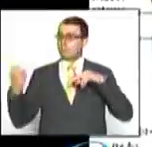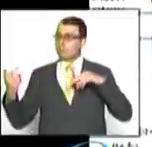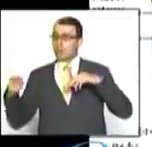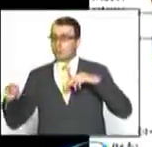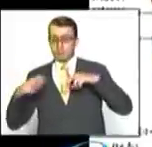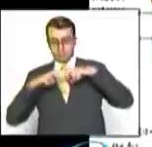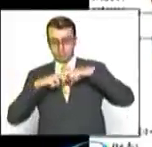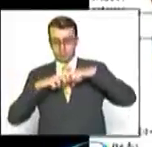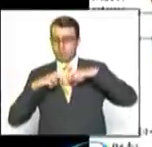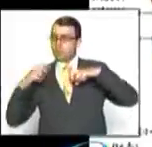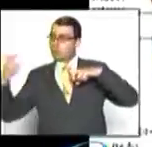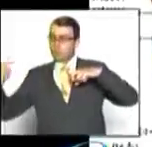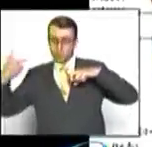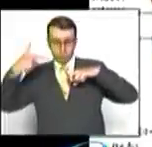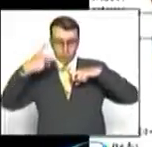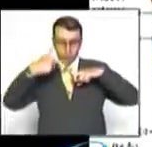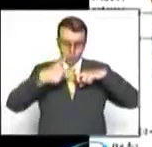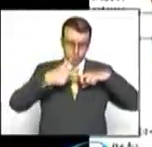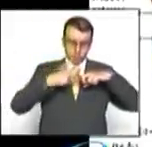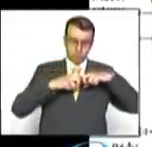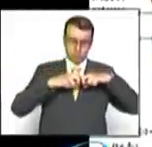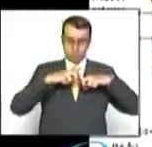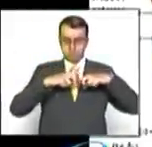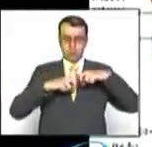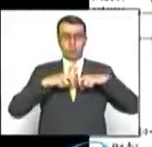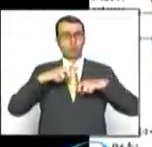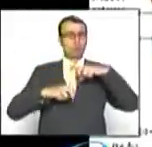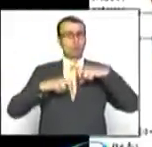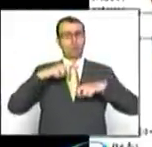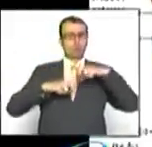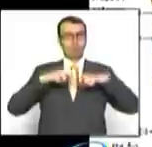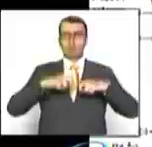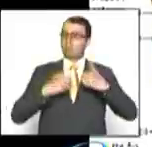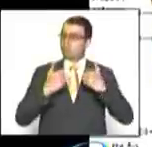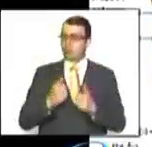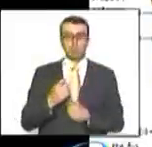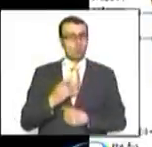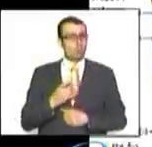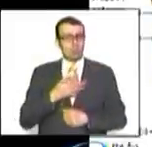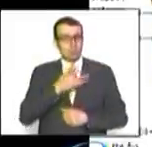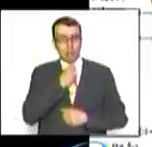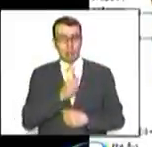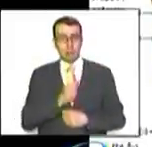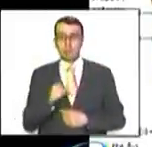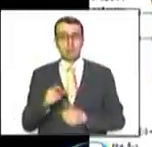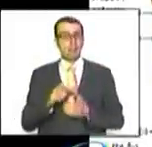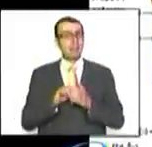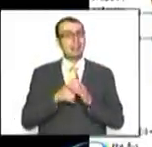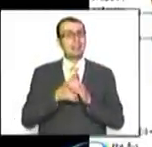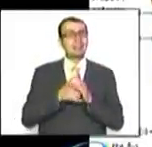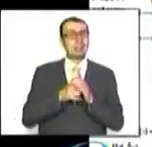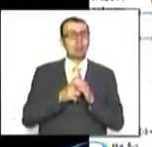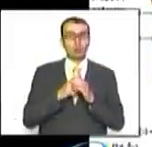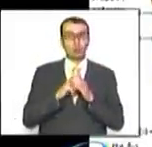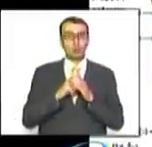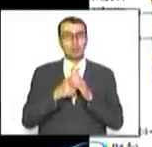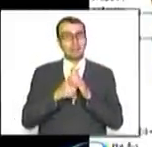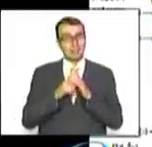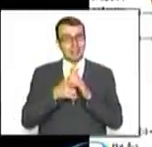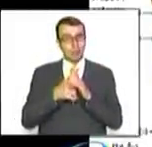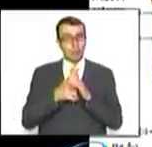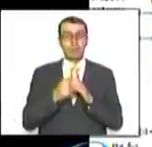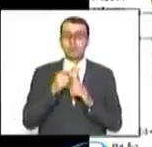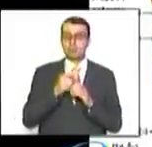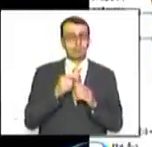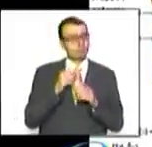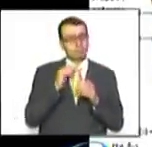hacer una multiplicación celular, es decir, una mitosis, y la célula es idéntica a la que se estaba